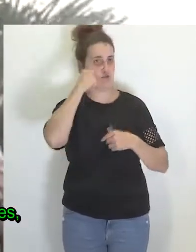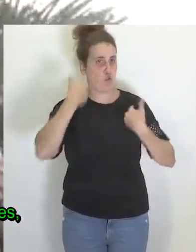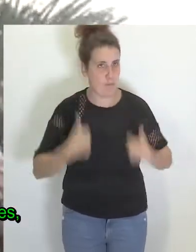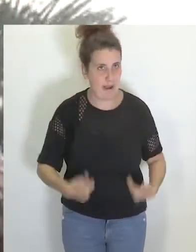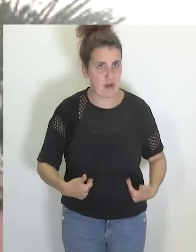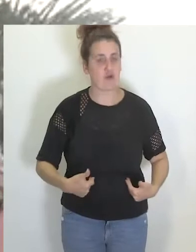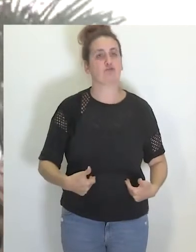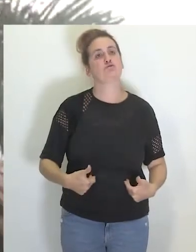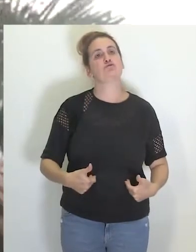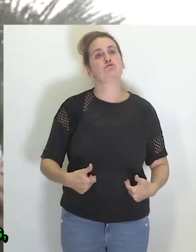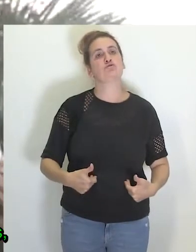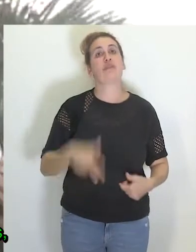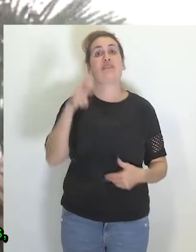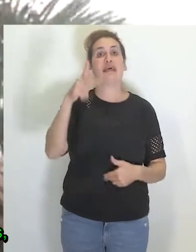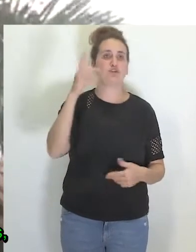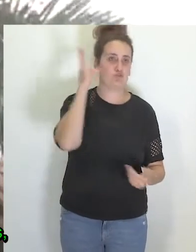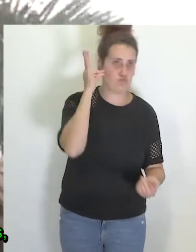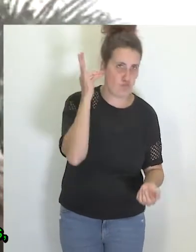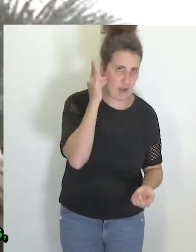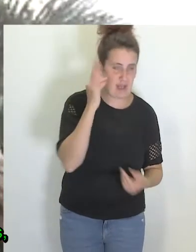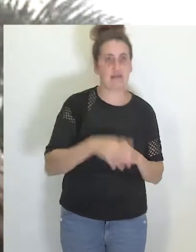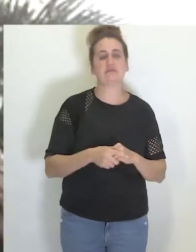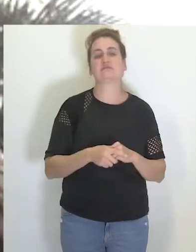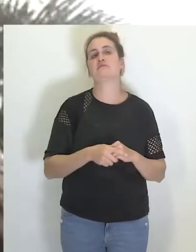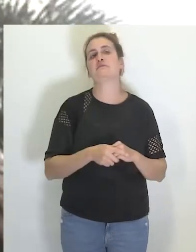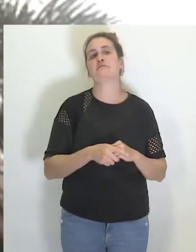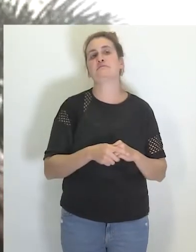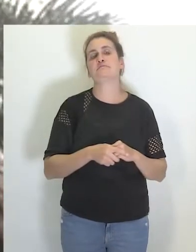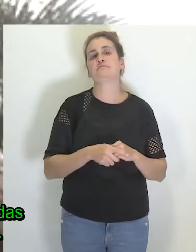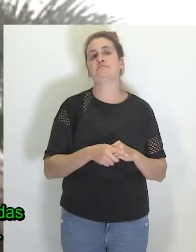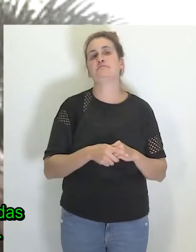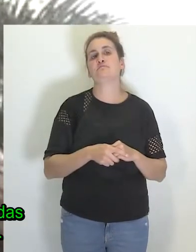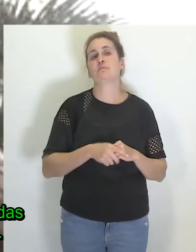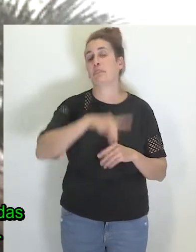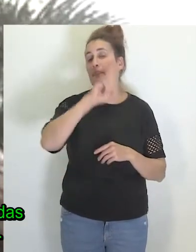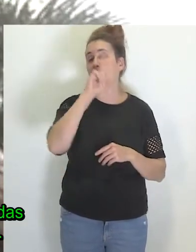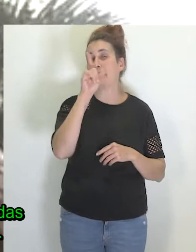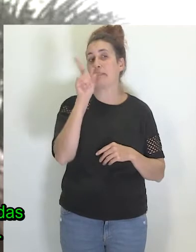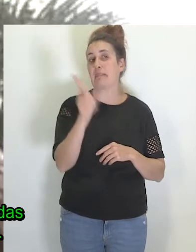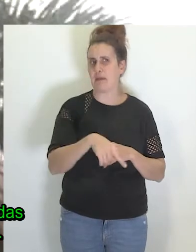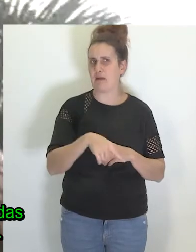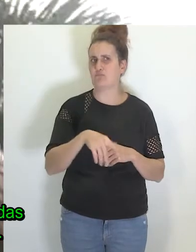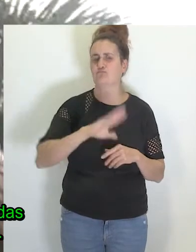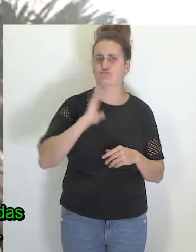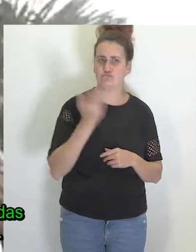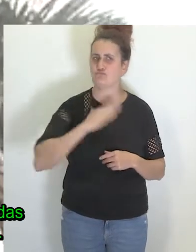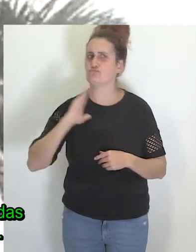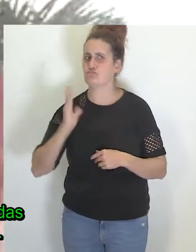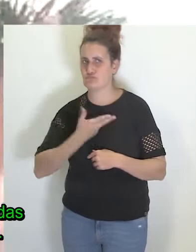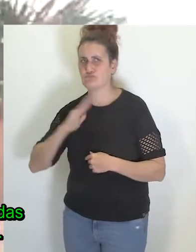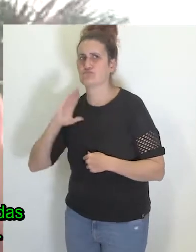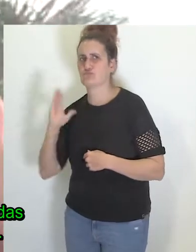derechos humanos, de derechos de las mujeres, que también han sido golpeadas por